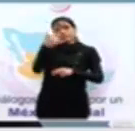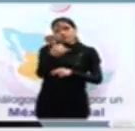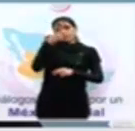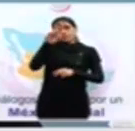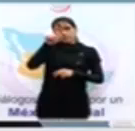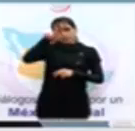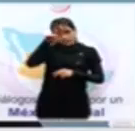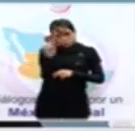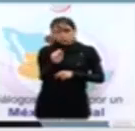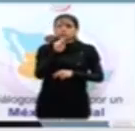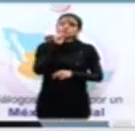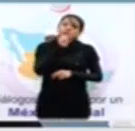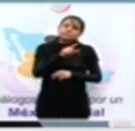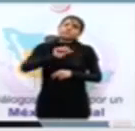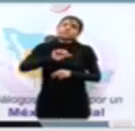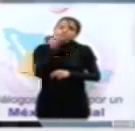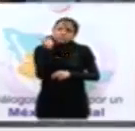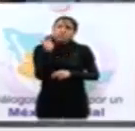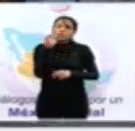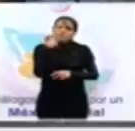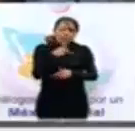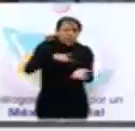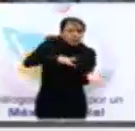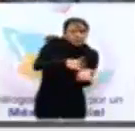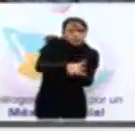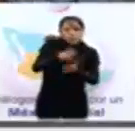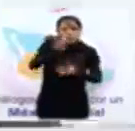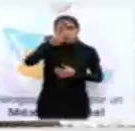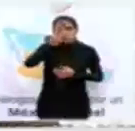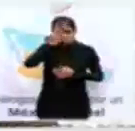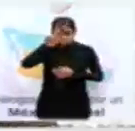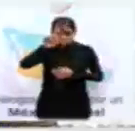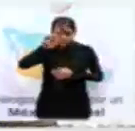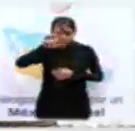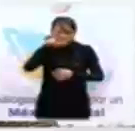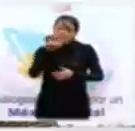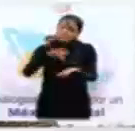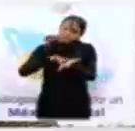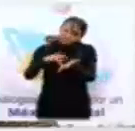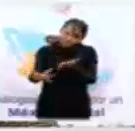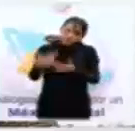2014, ejercicio del presupuesto 2011 del Programa Especial Concurrente